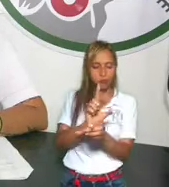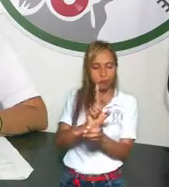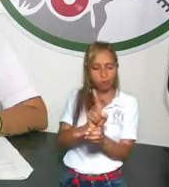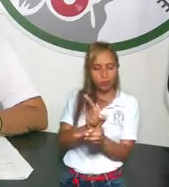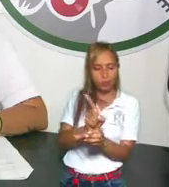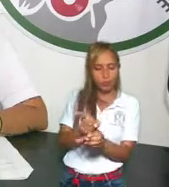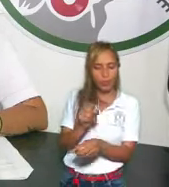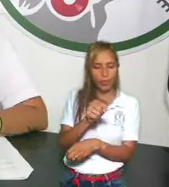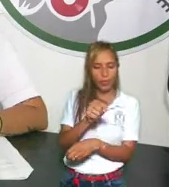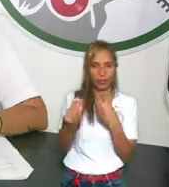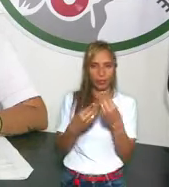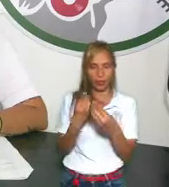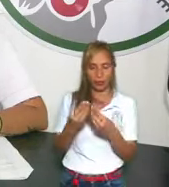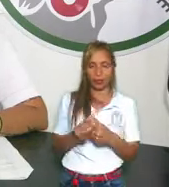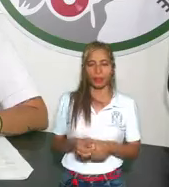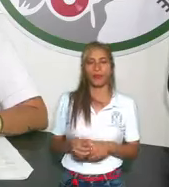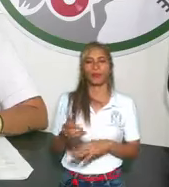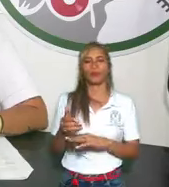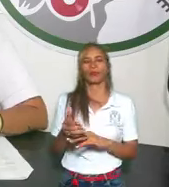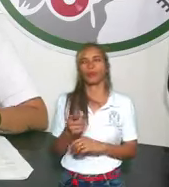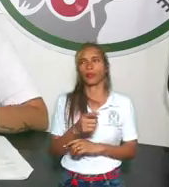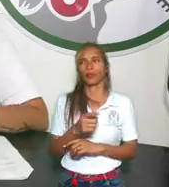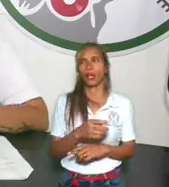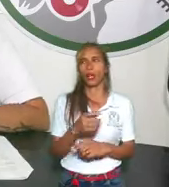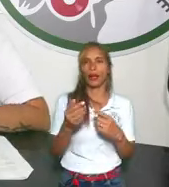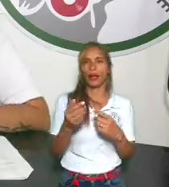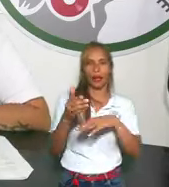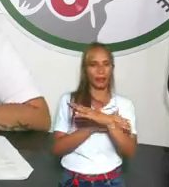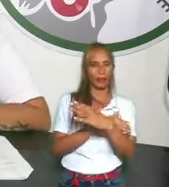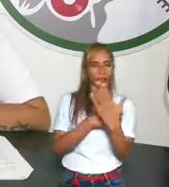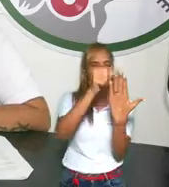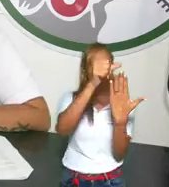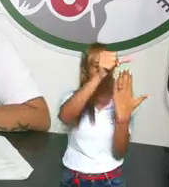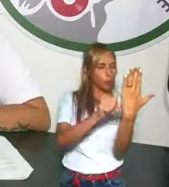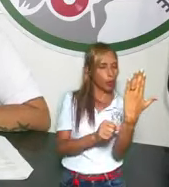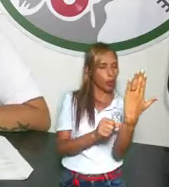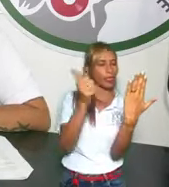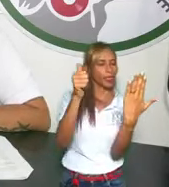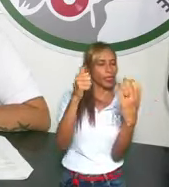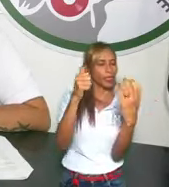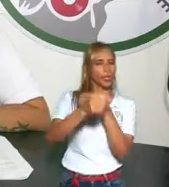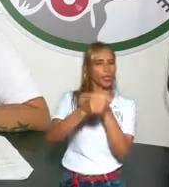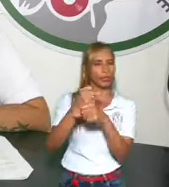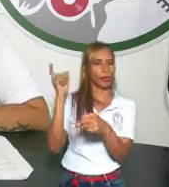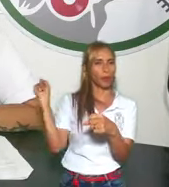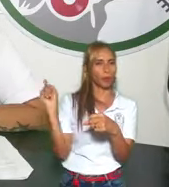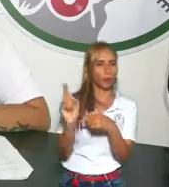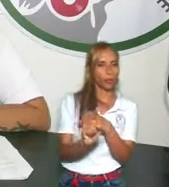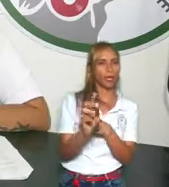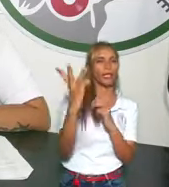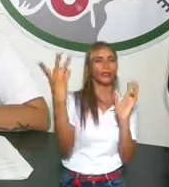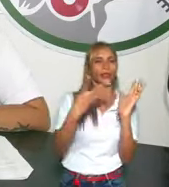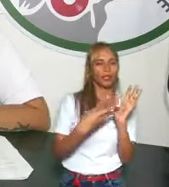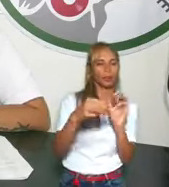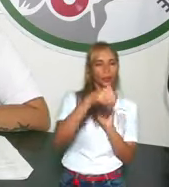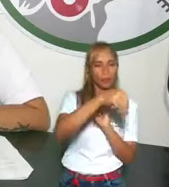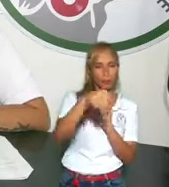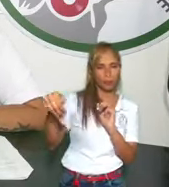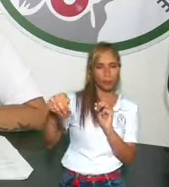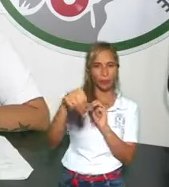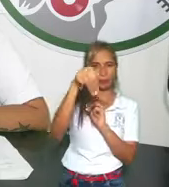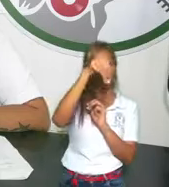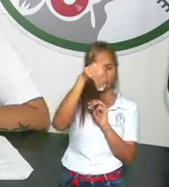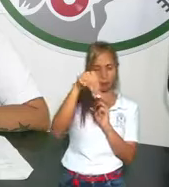ya tienen más de 10 años, que ya tienen más de 3.000 metros cúbicos de lectura, y